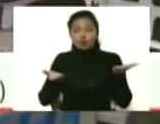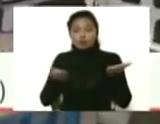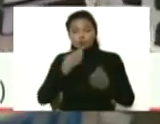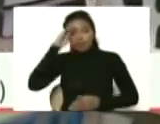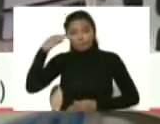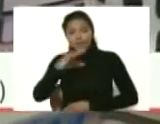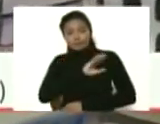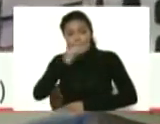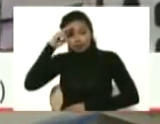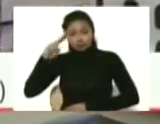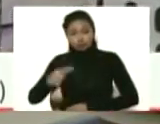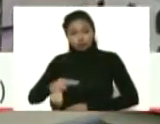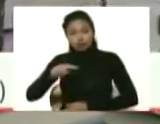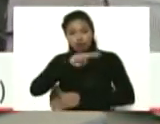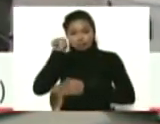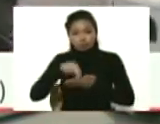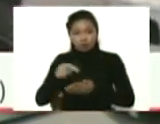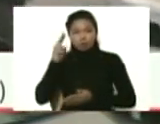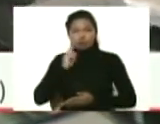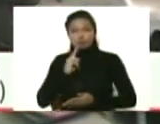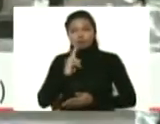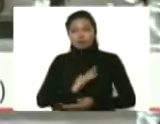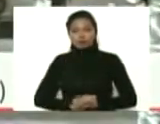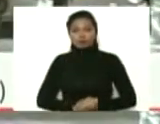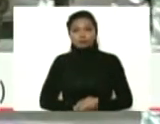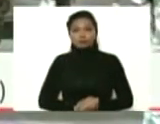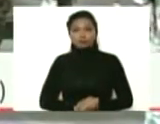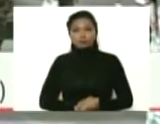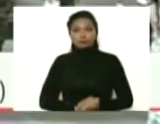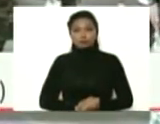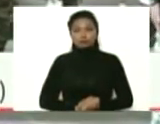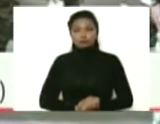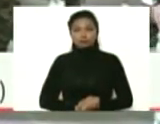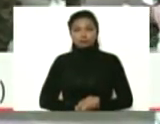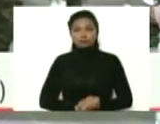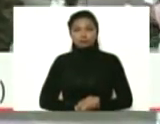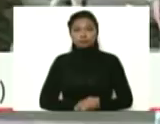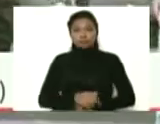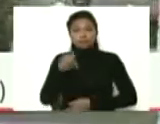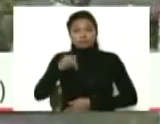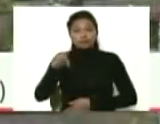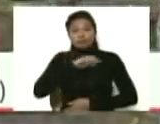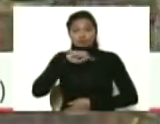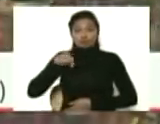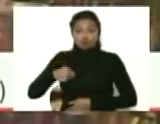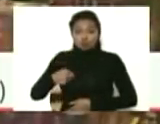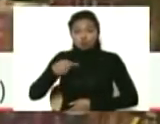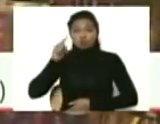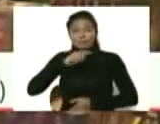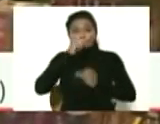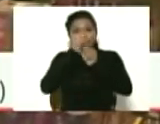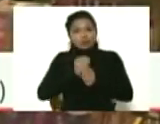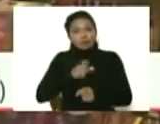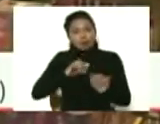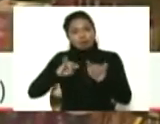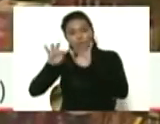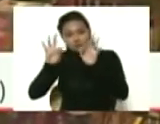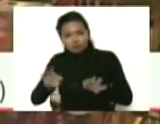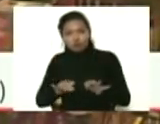Milicia Nacional Bolivariana. Mi comandante jefe, de aquí nosotros esperamos, con